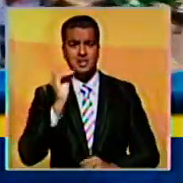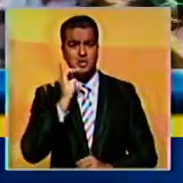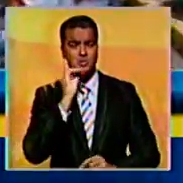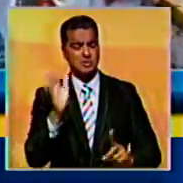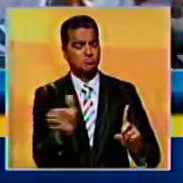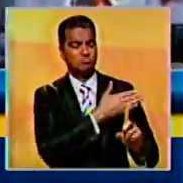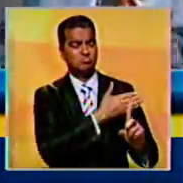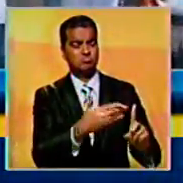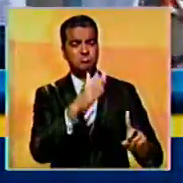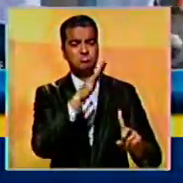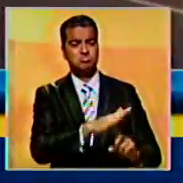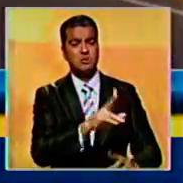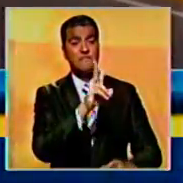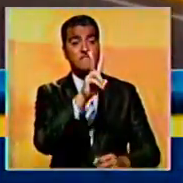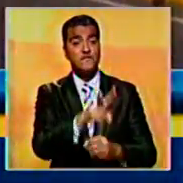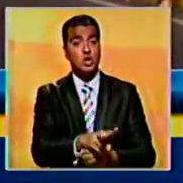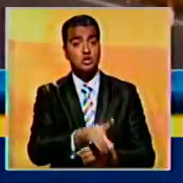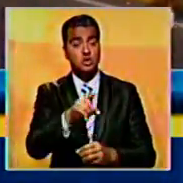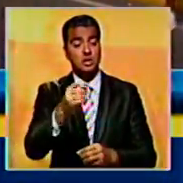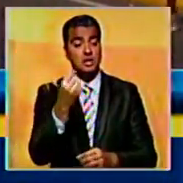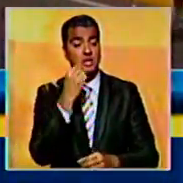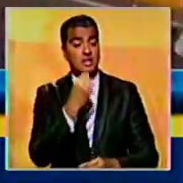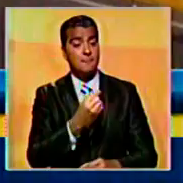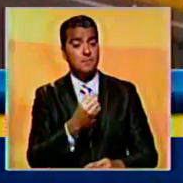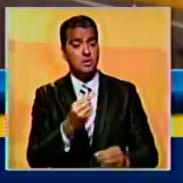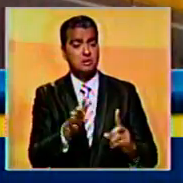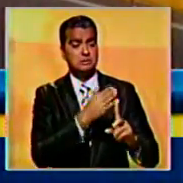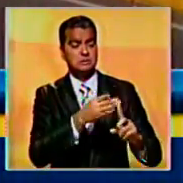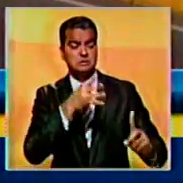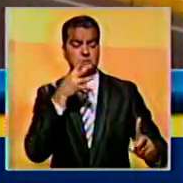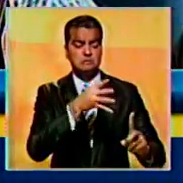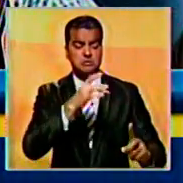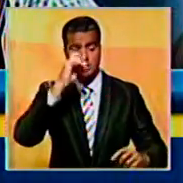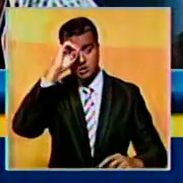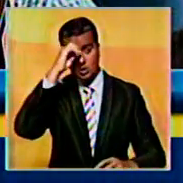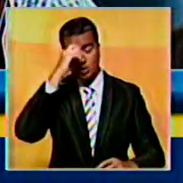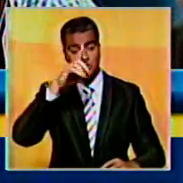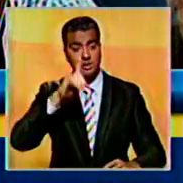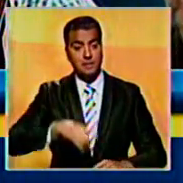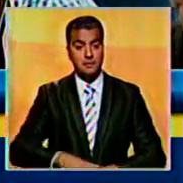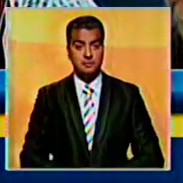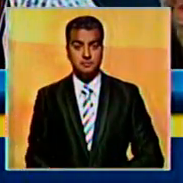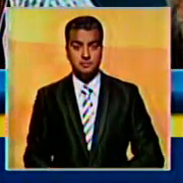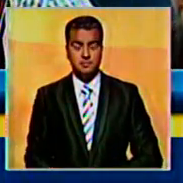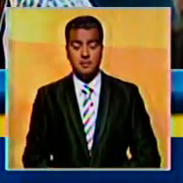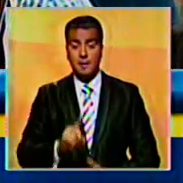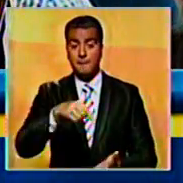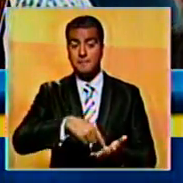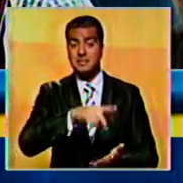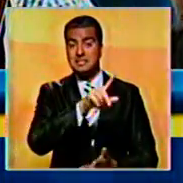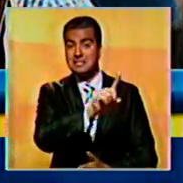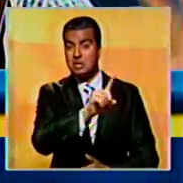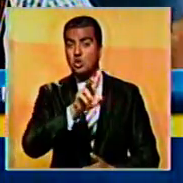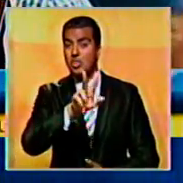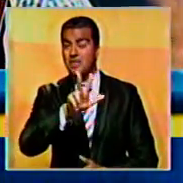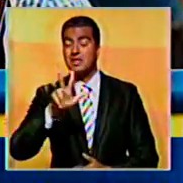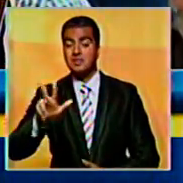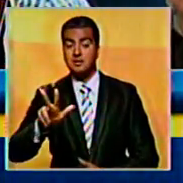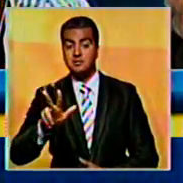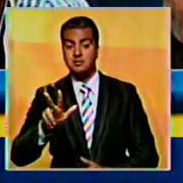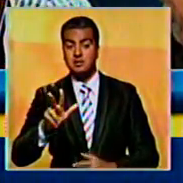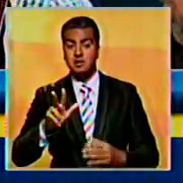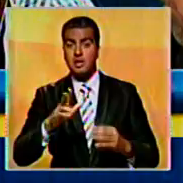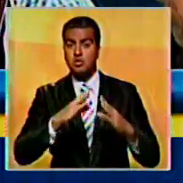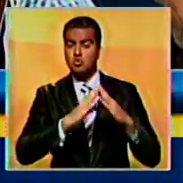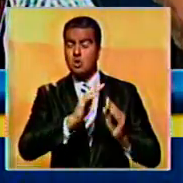de torturas violaciones actos laivos acoso psicológico y vejaciones 133 al menos de esas 2082